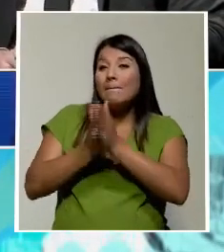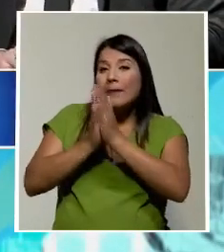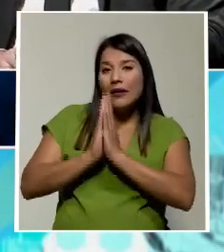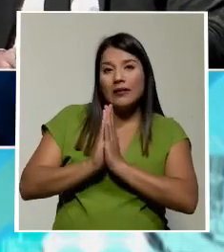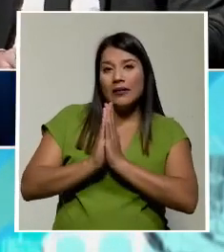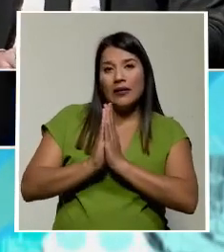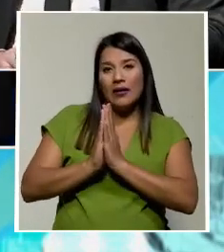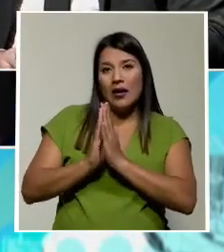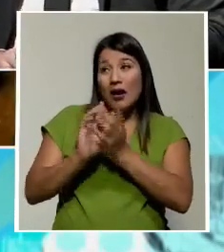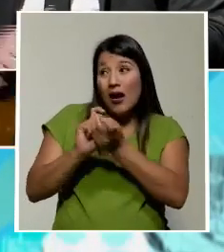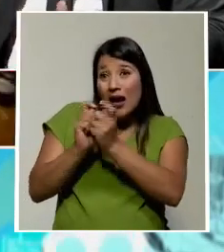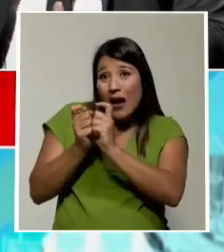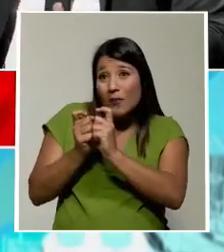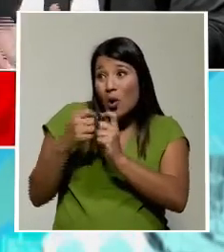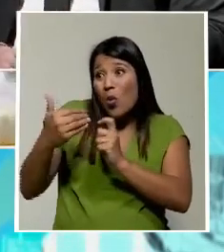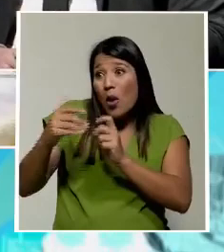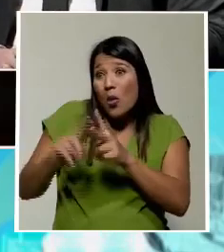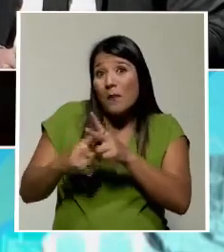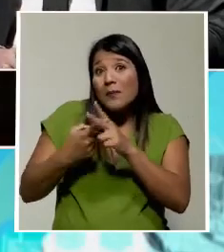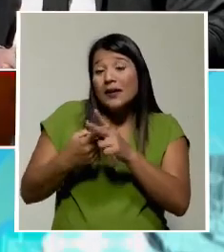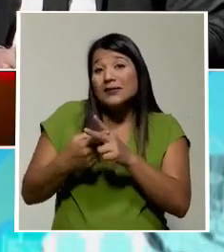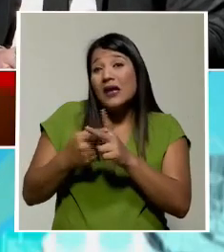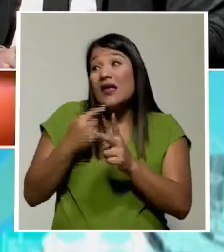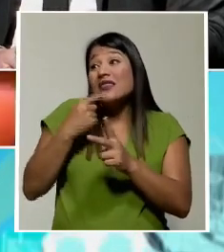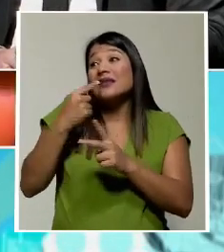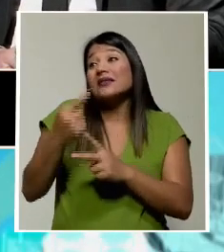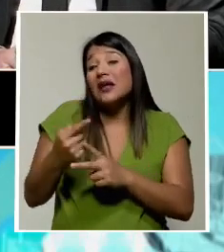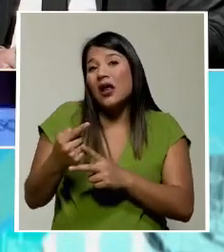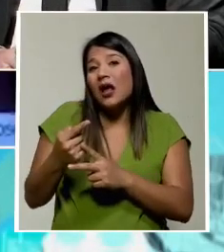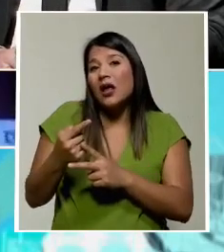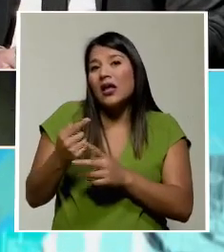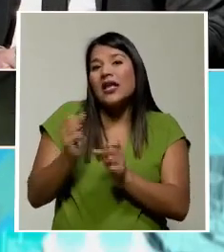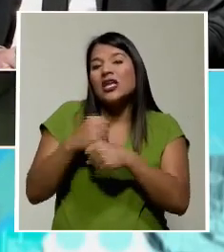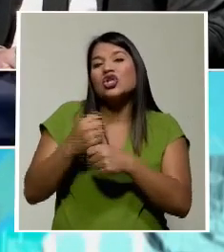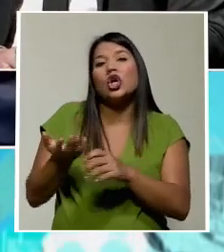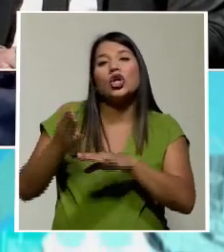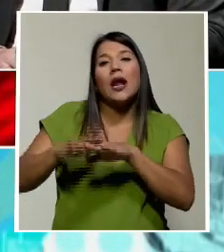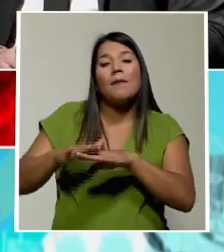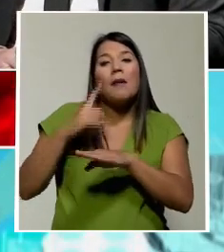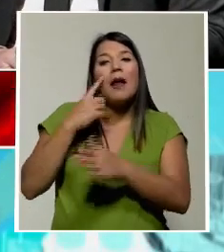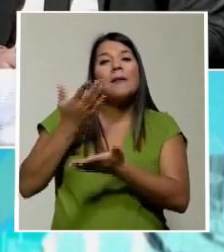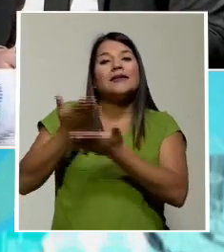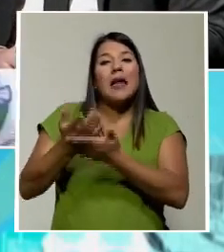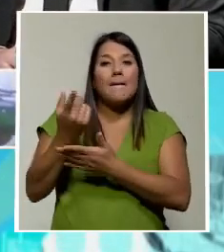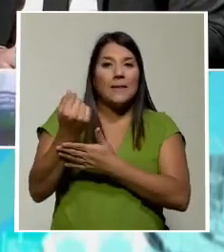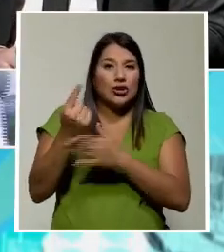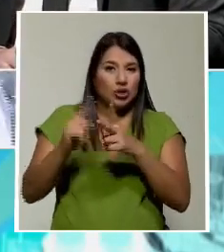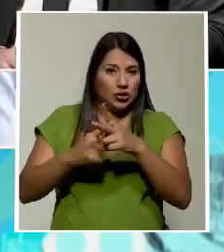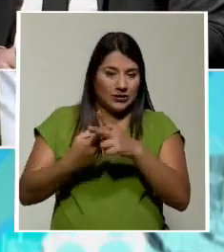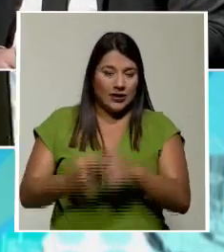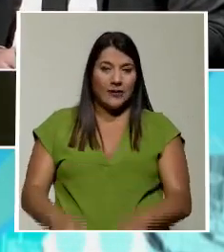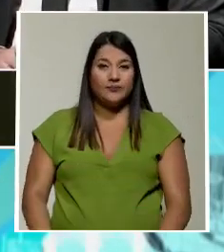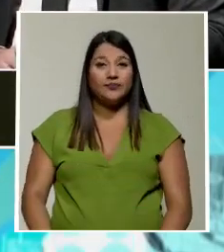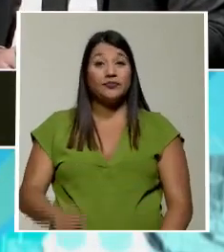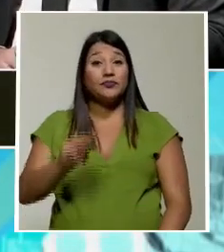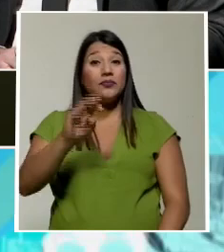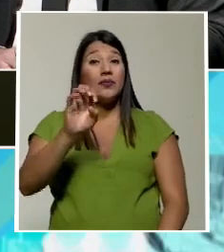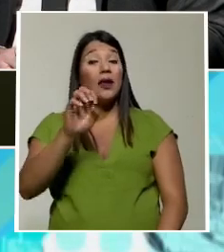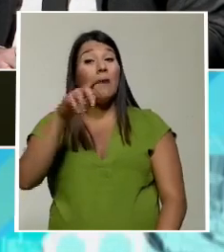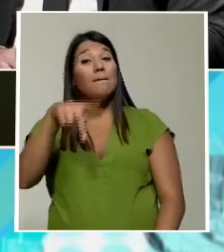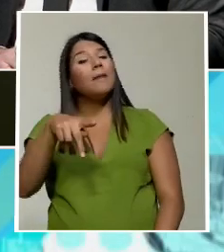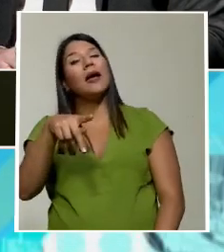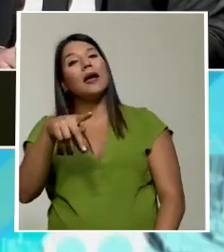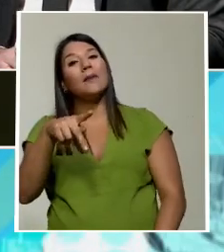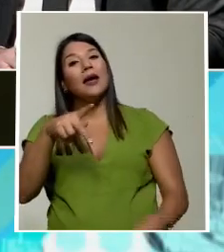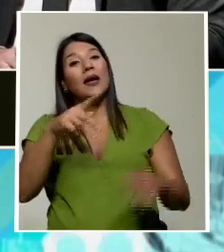licitación. De oferta. De oferta. Uno de los argumentos de la Contraloría es que el MEP le está transfiriendo